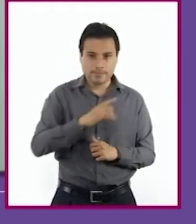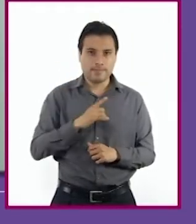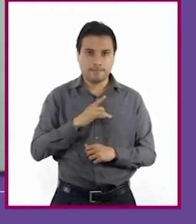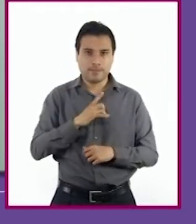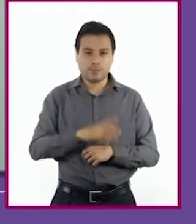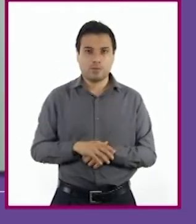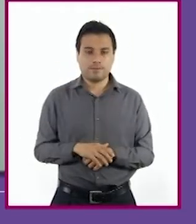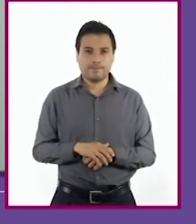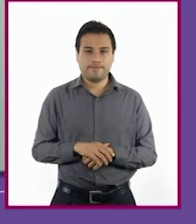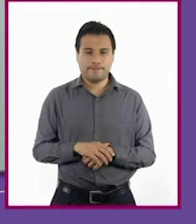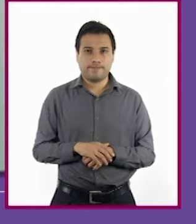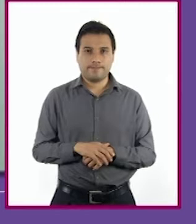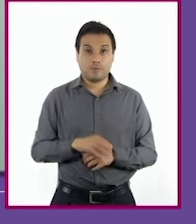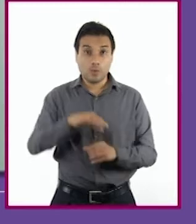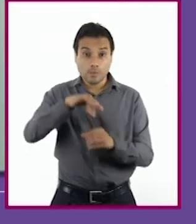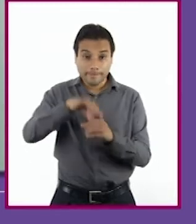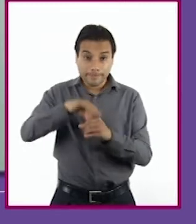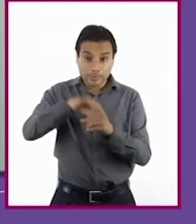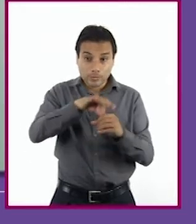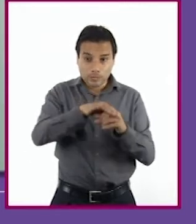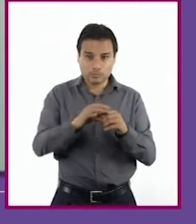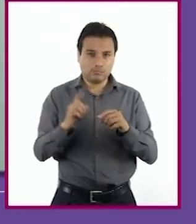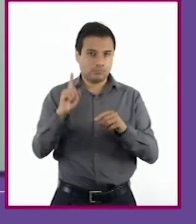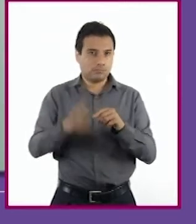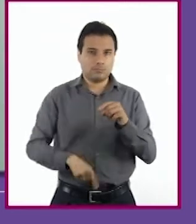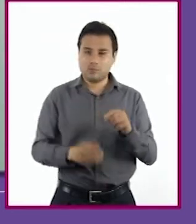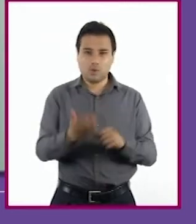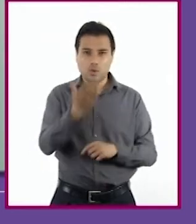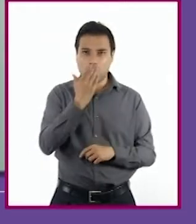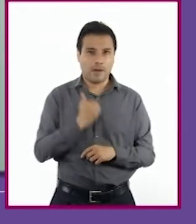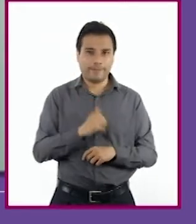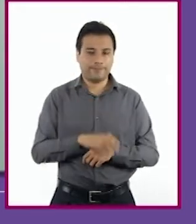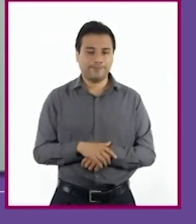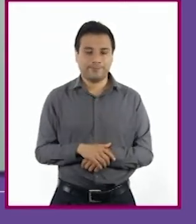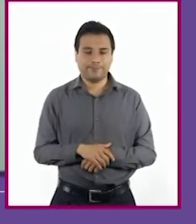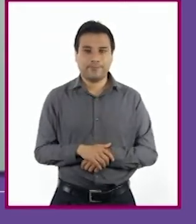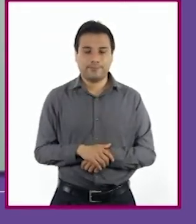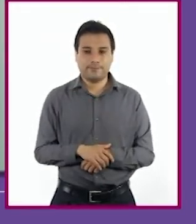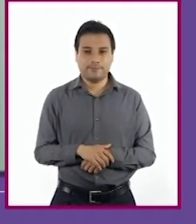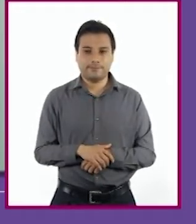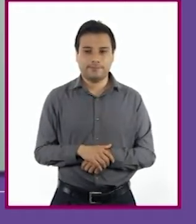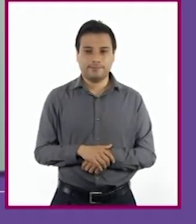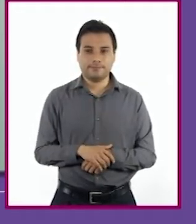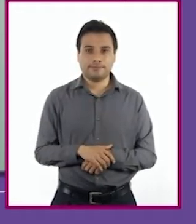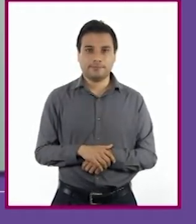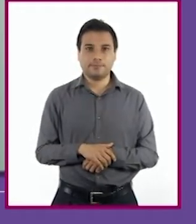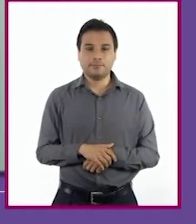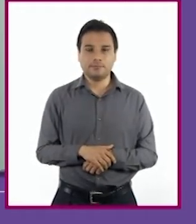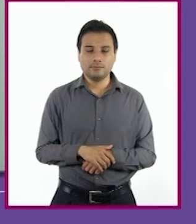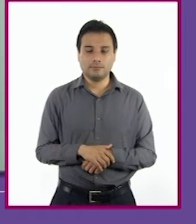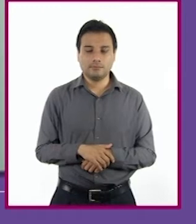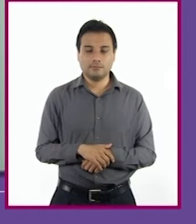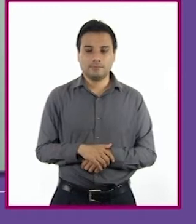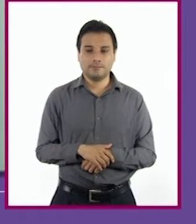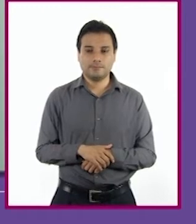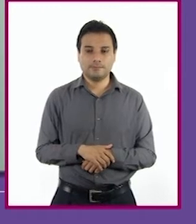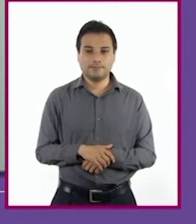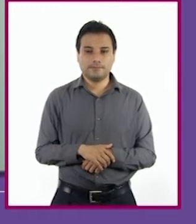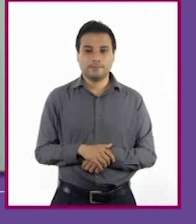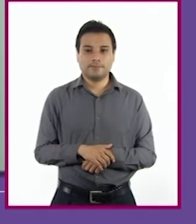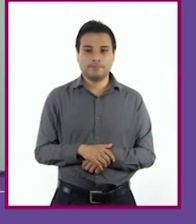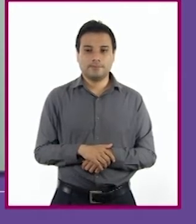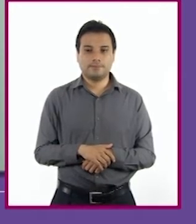La abolición del voto popular. No hay un derecho a votar. La existencia de